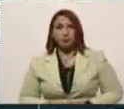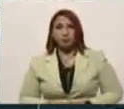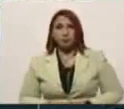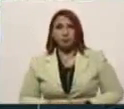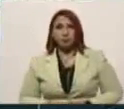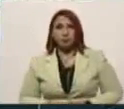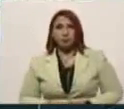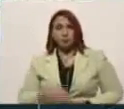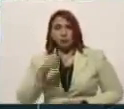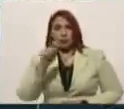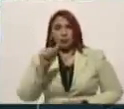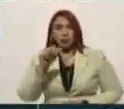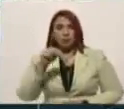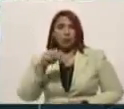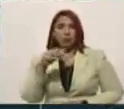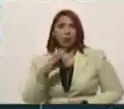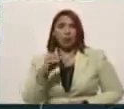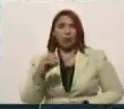los TANCOL,